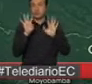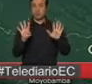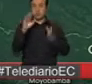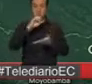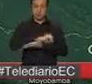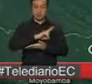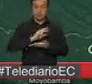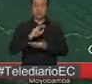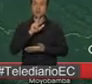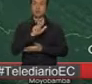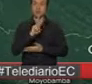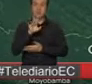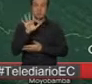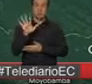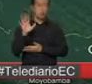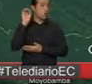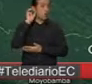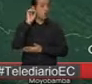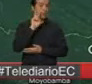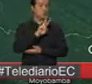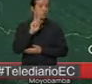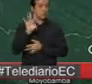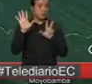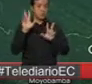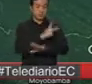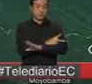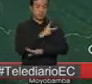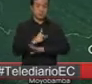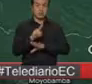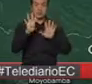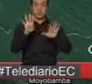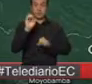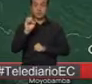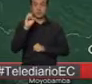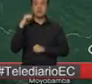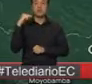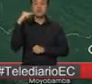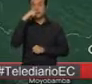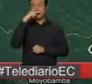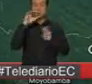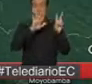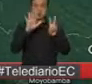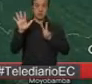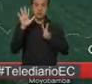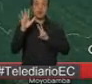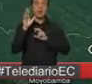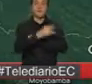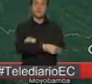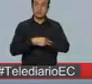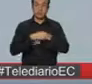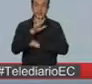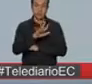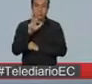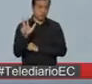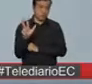235 orellana 228 pichincha 90 sucumbíos 77 pastaza 53 casos